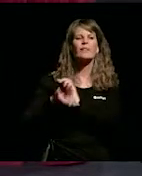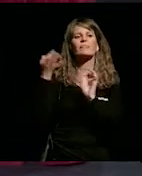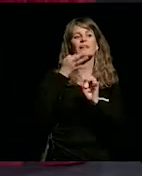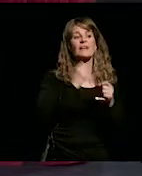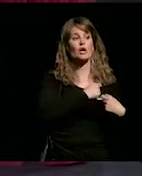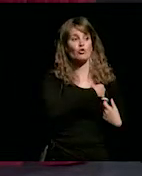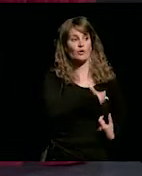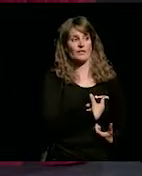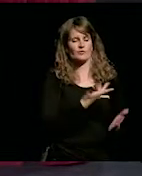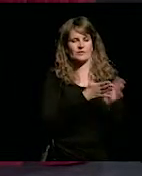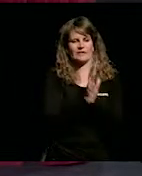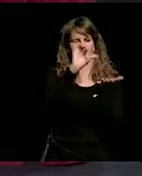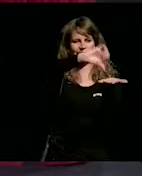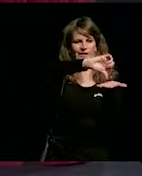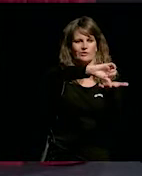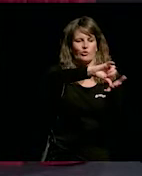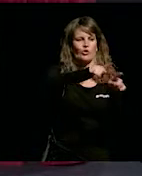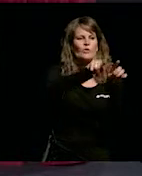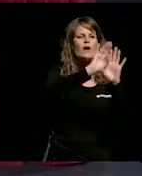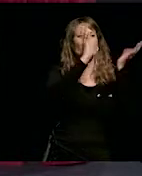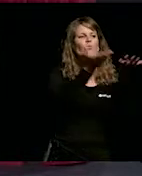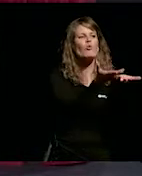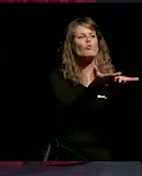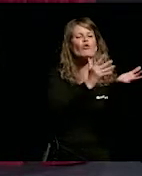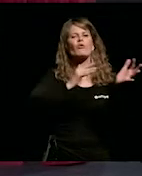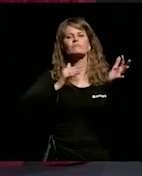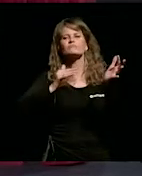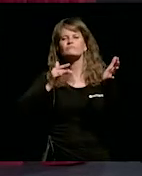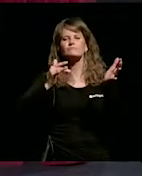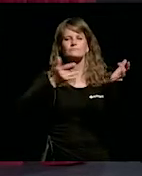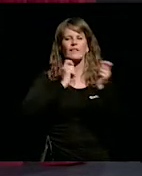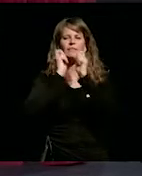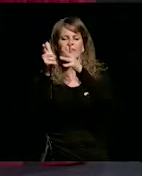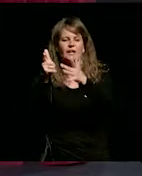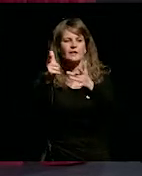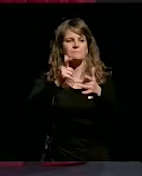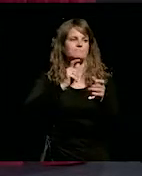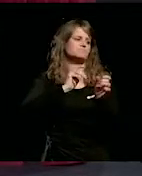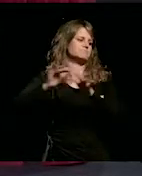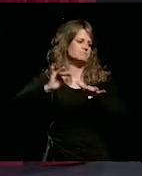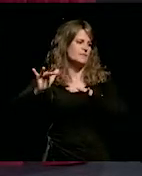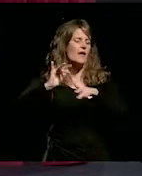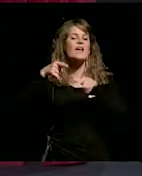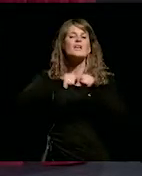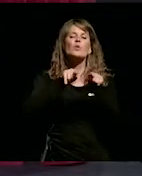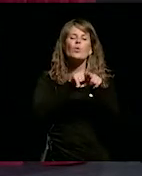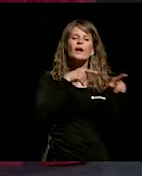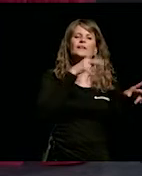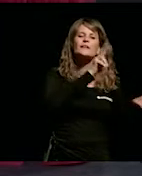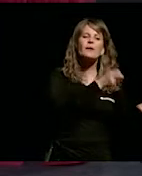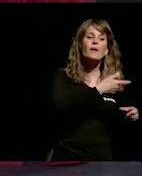un ecosistema artístico vibrante. Y por tanto, aquellos que hayan permanecido hasta ahora al margen